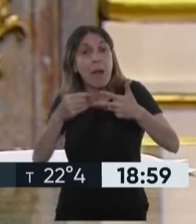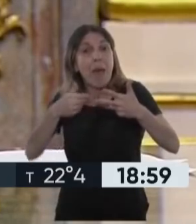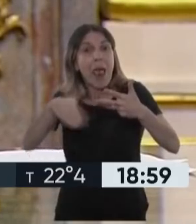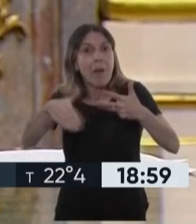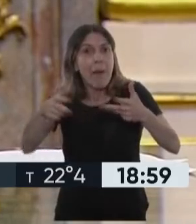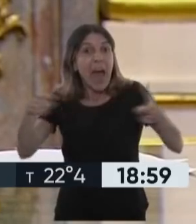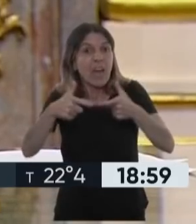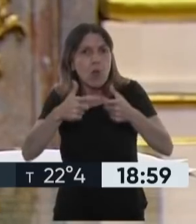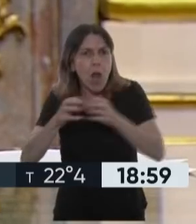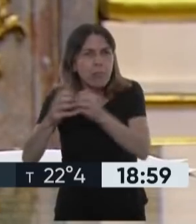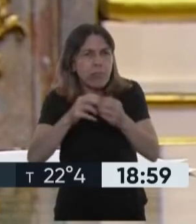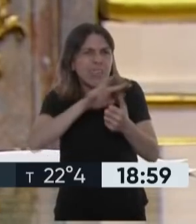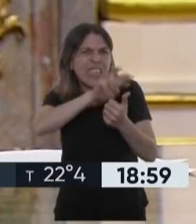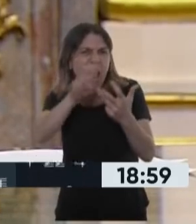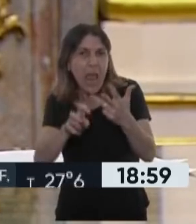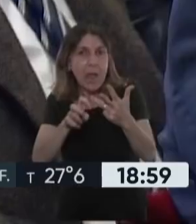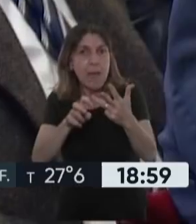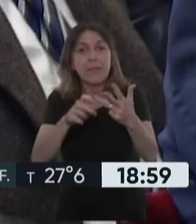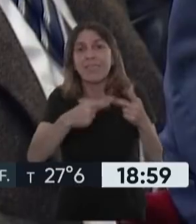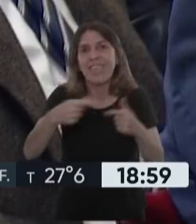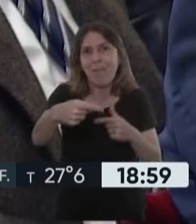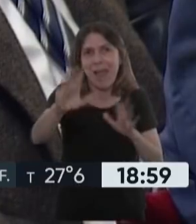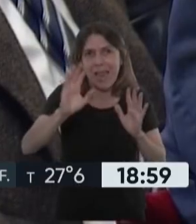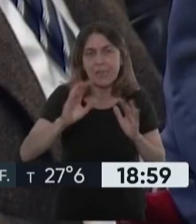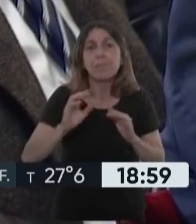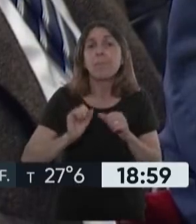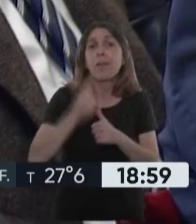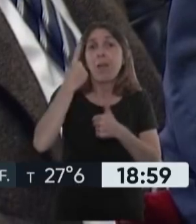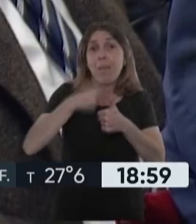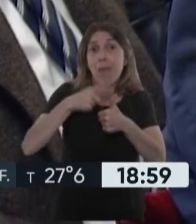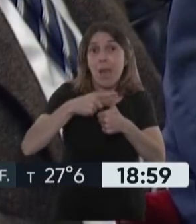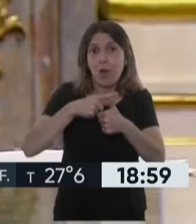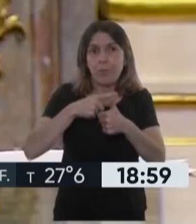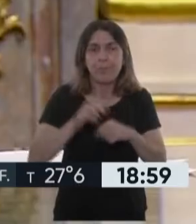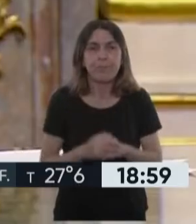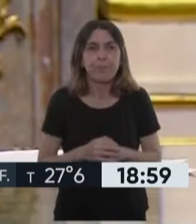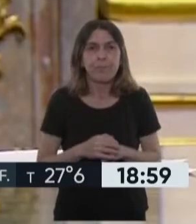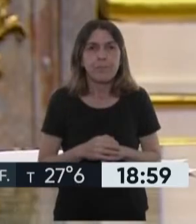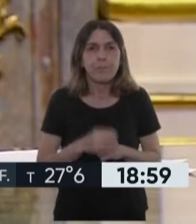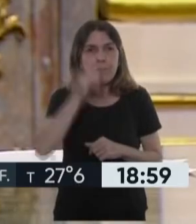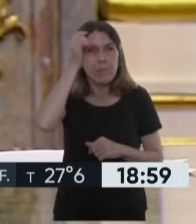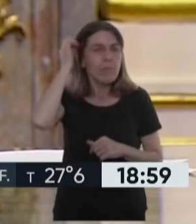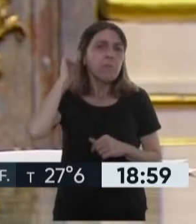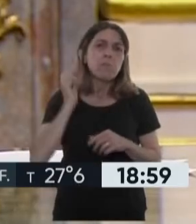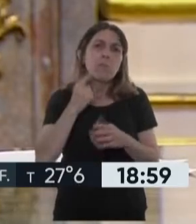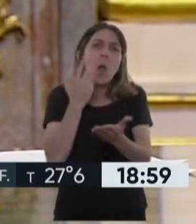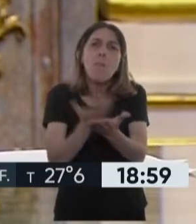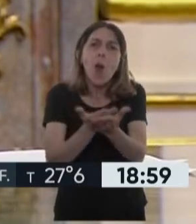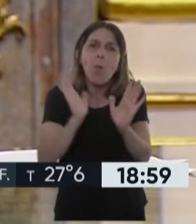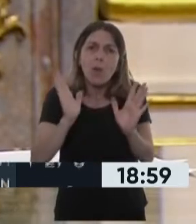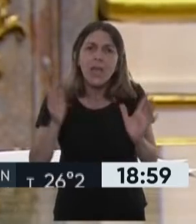discusiones que llevaremos adelante en las próximas semanas. En primer lugar, lo que se plantea es